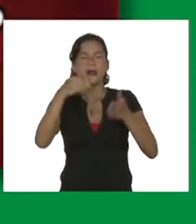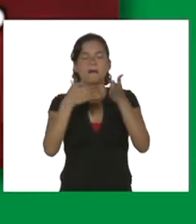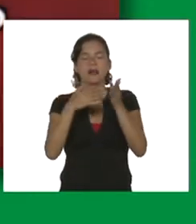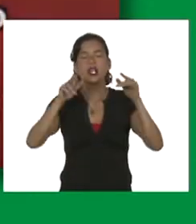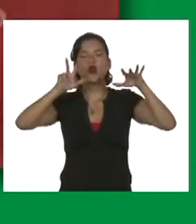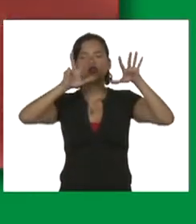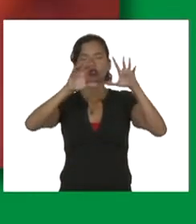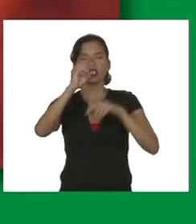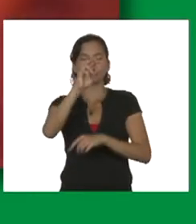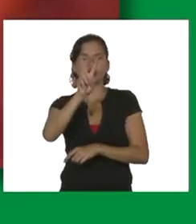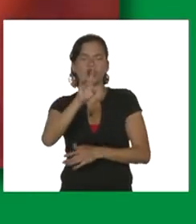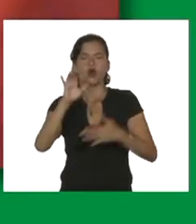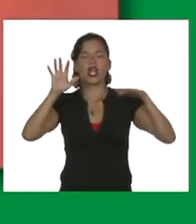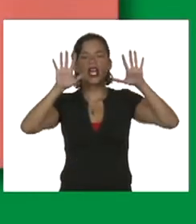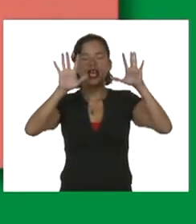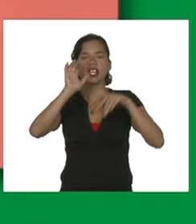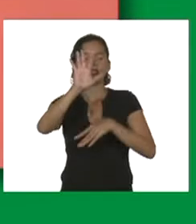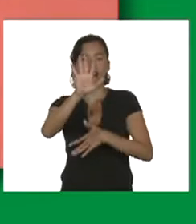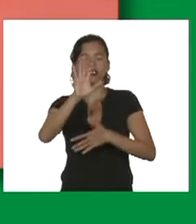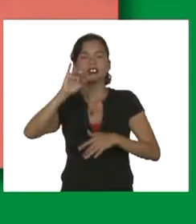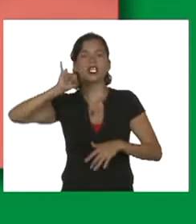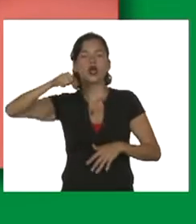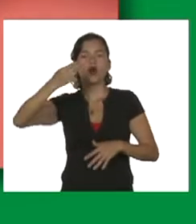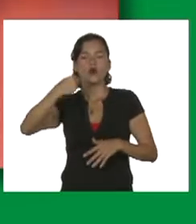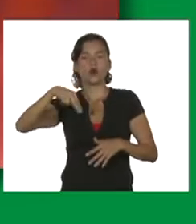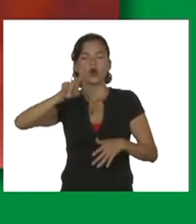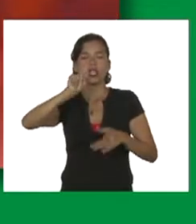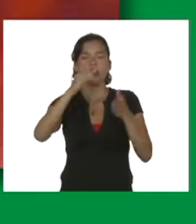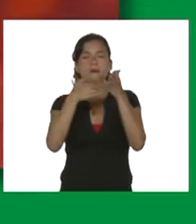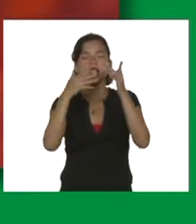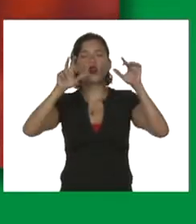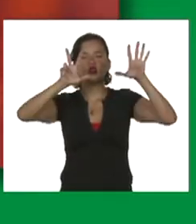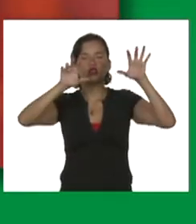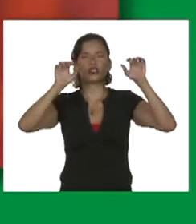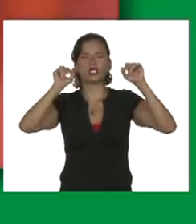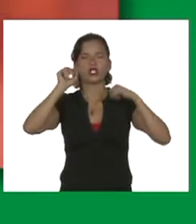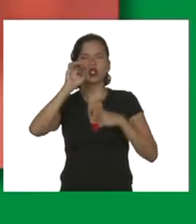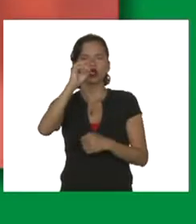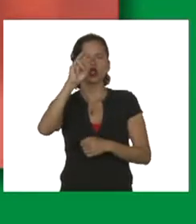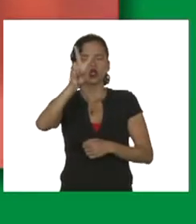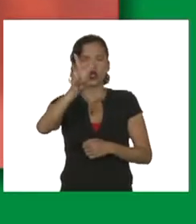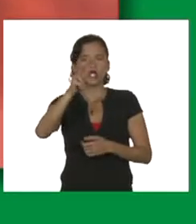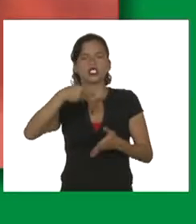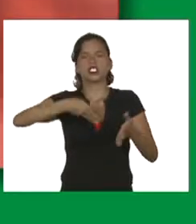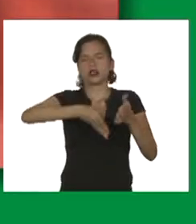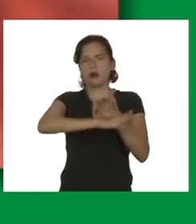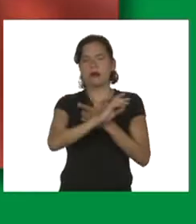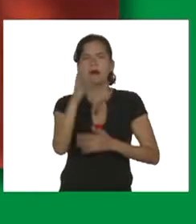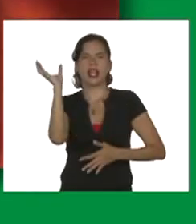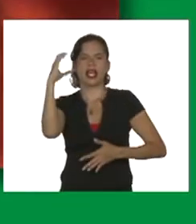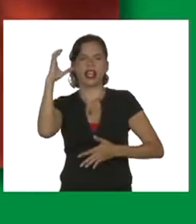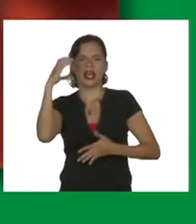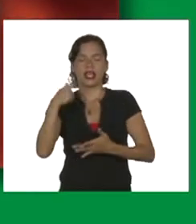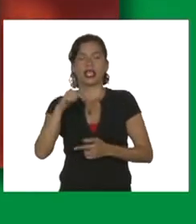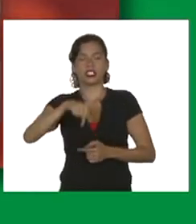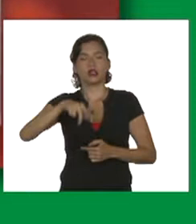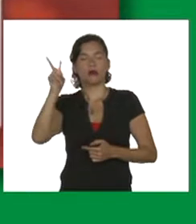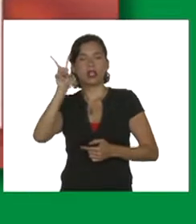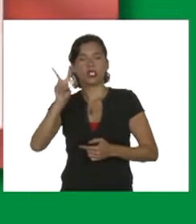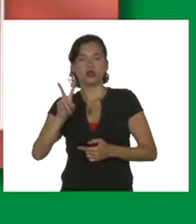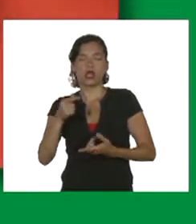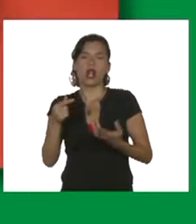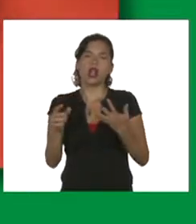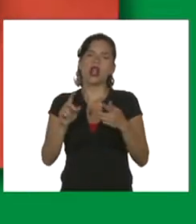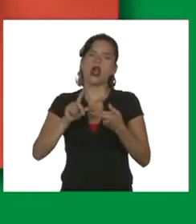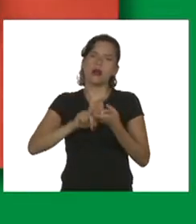1802. El 15 de junio de 1802 partieron los recién casados hacia Caracas. Estando en Venezuela, María